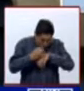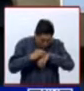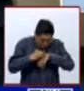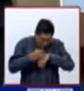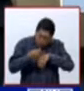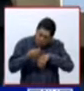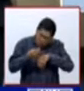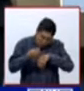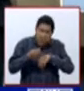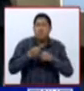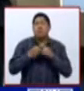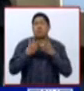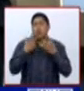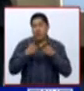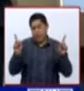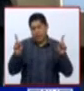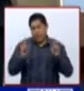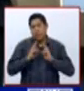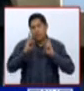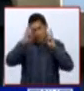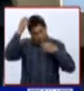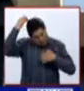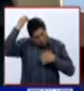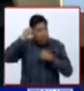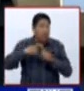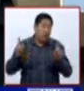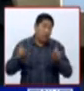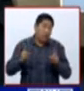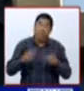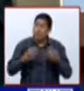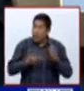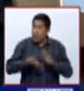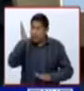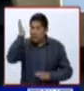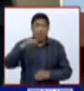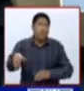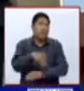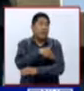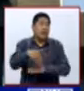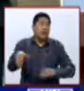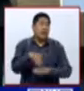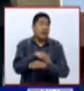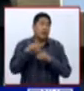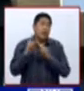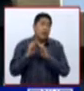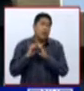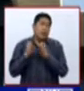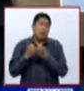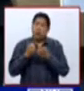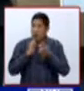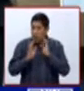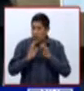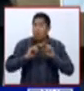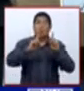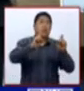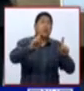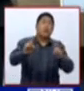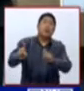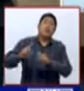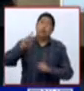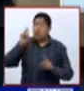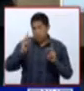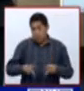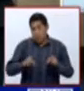pústulas. Esa es la gran diferencia de la viruela del mono. De todas formas, hemos salido a la calle, uno de nuestros equipos periodísticos ha estado consultando entre la